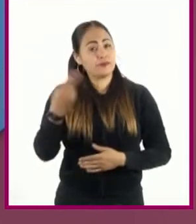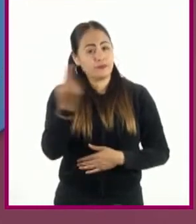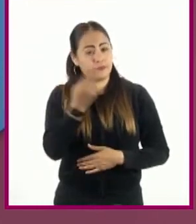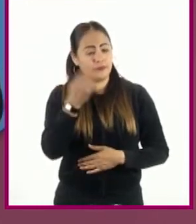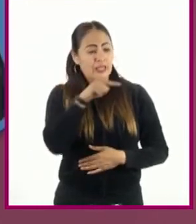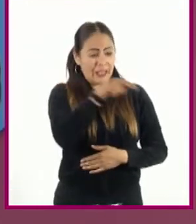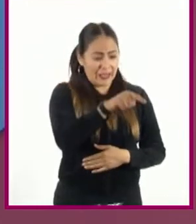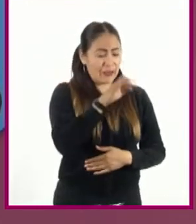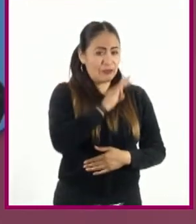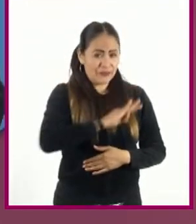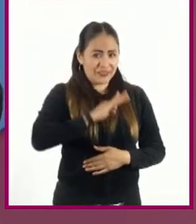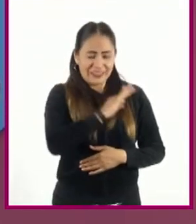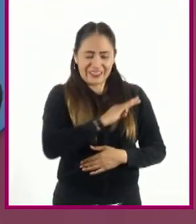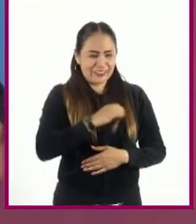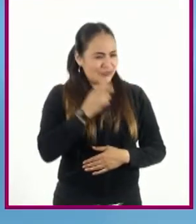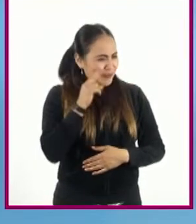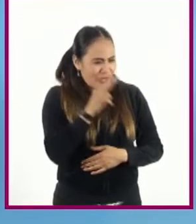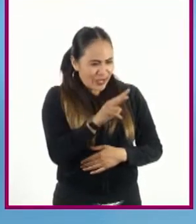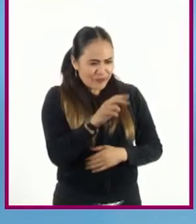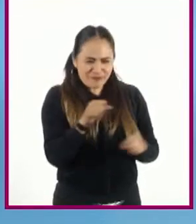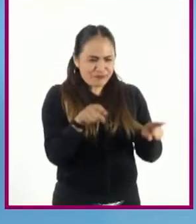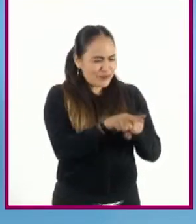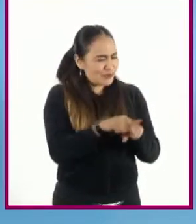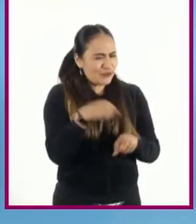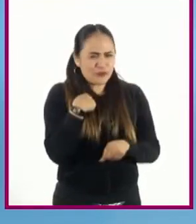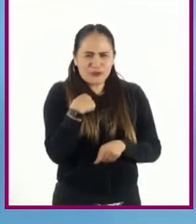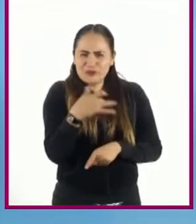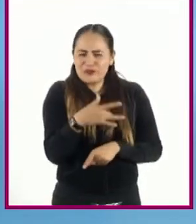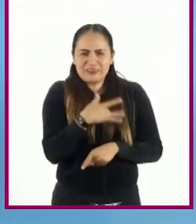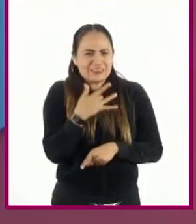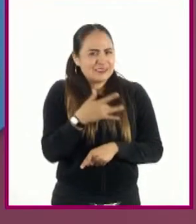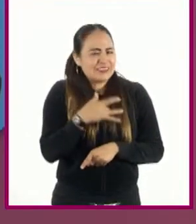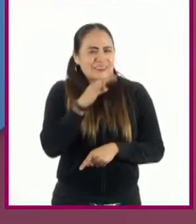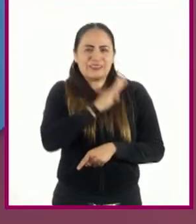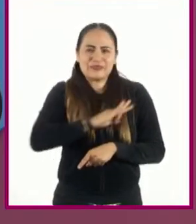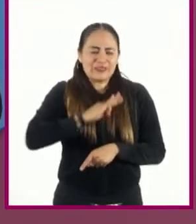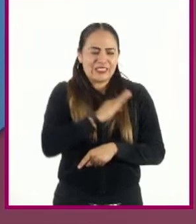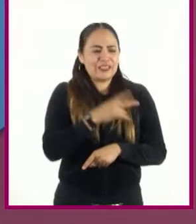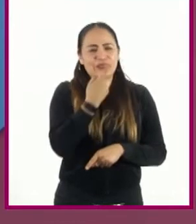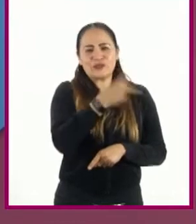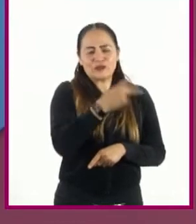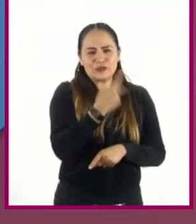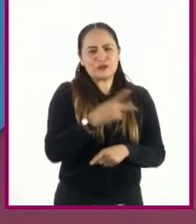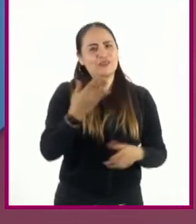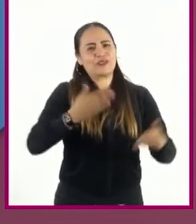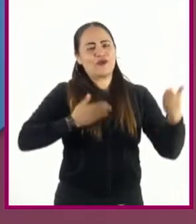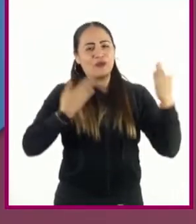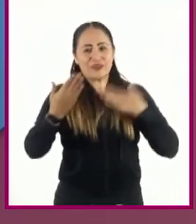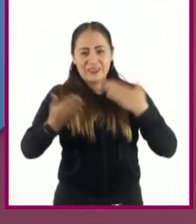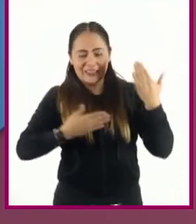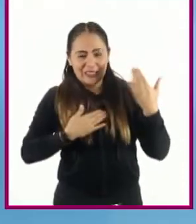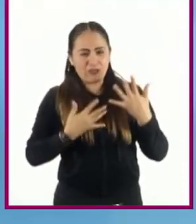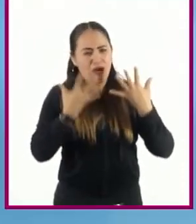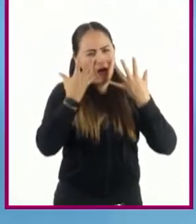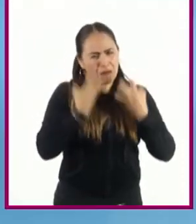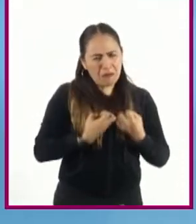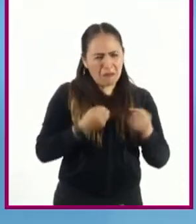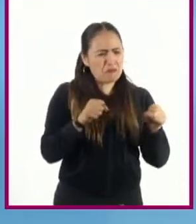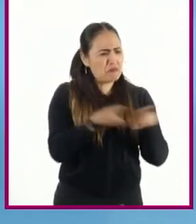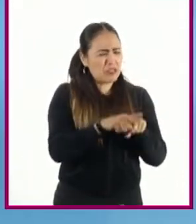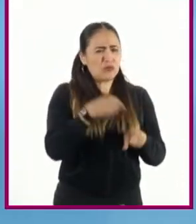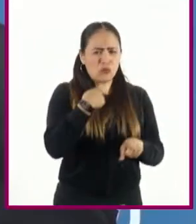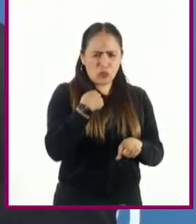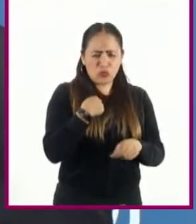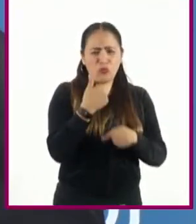felicidad de las y los demás como si fuera nuestra, sus triunfos y sus alegrías, así como sus pesares.